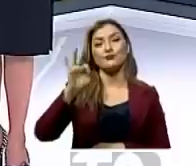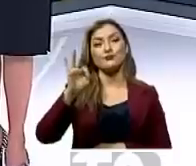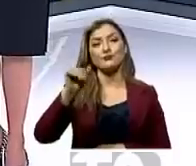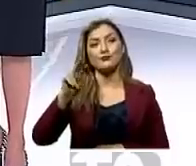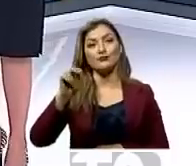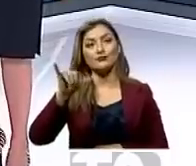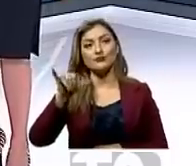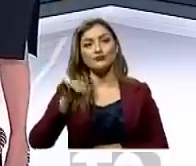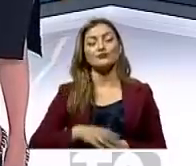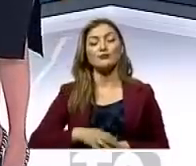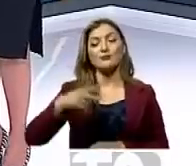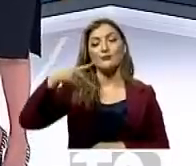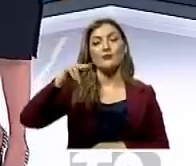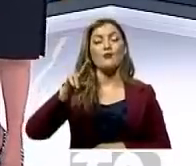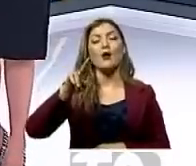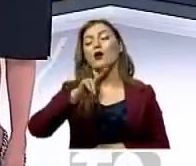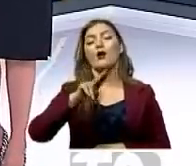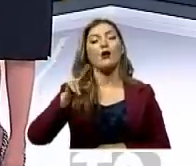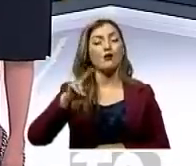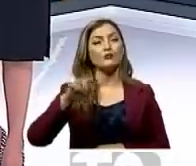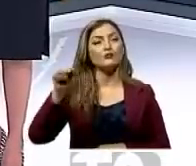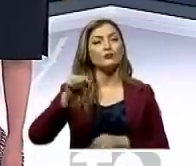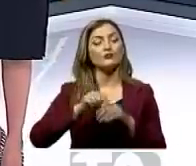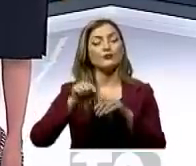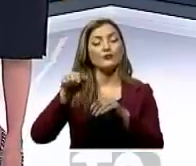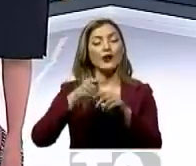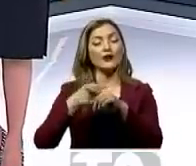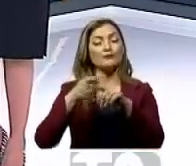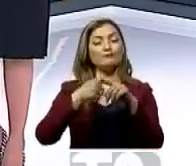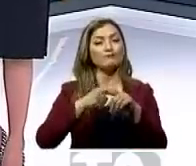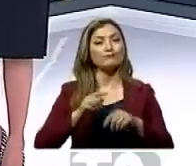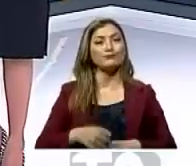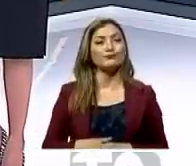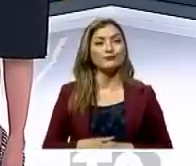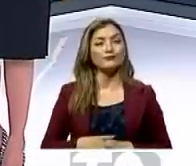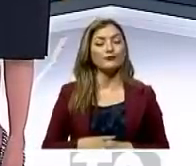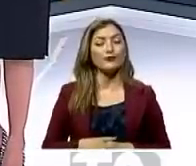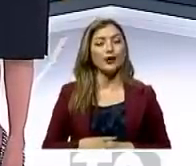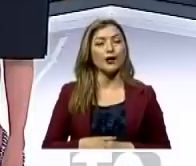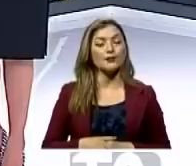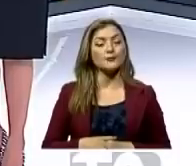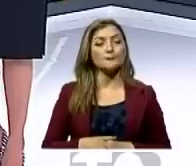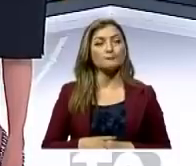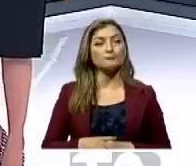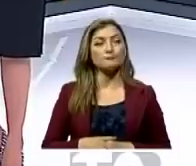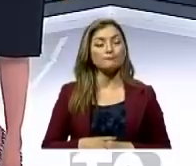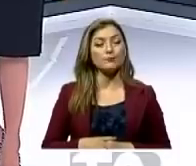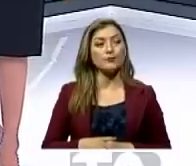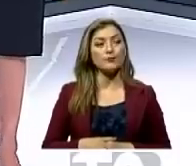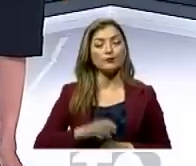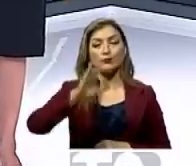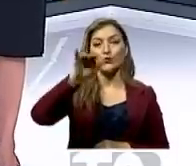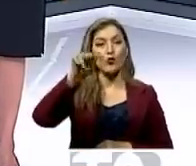quiero empezar precisamente el contacto con juan miguel en esta la unidad de flagrancia en el centro norte de quito dándole seguimiento a la detención